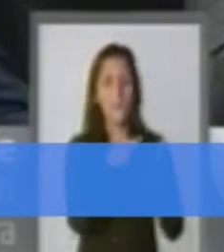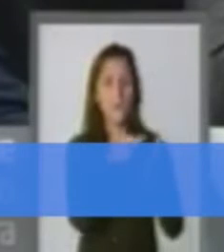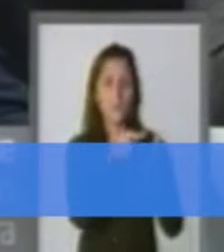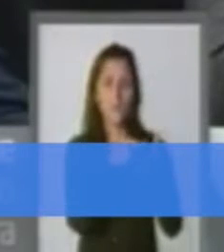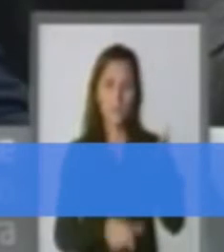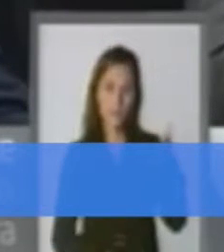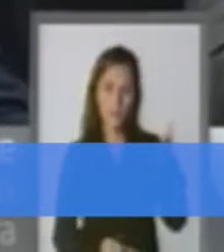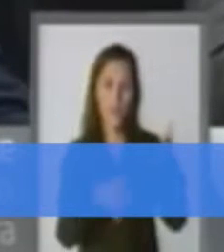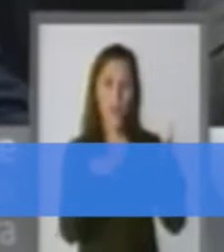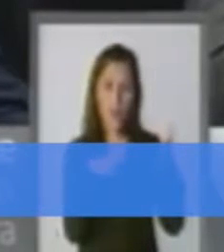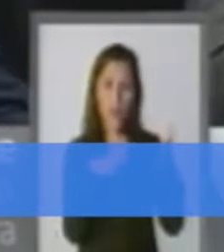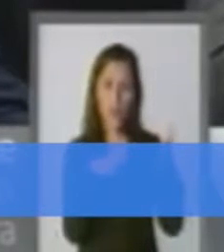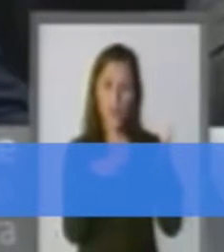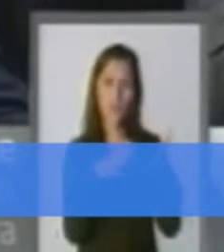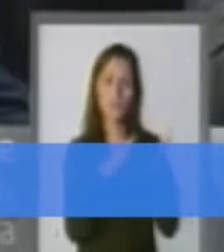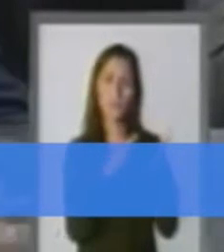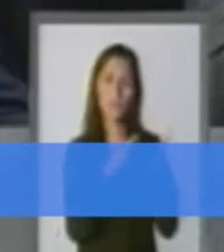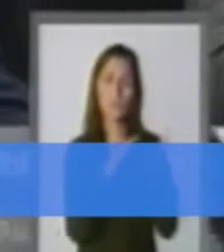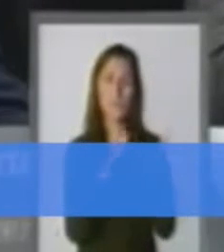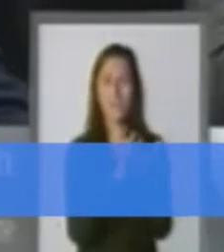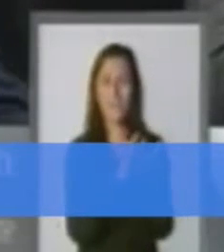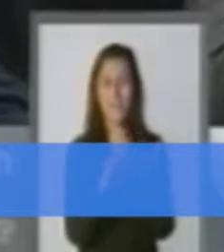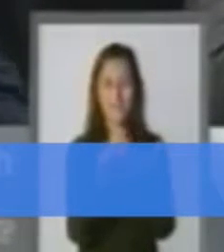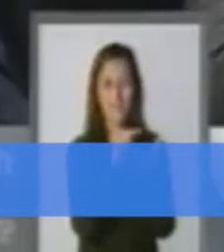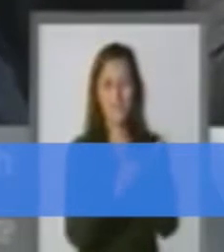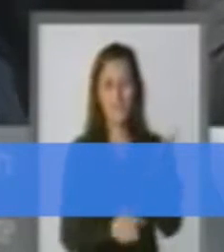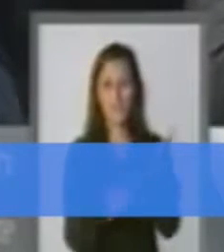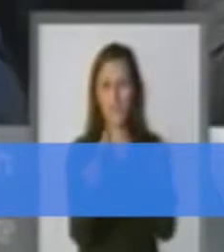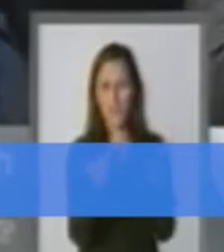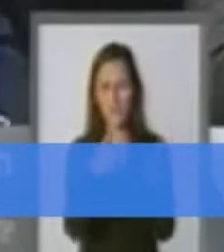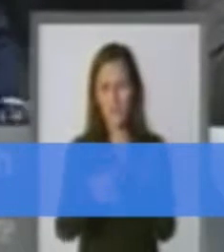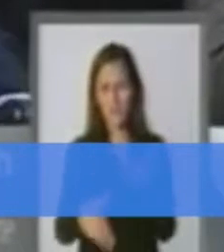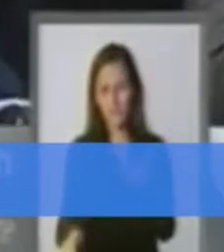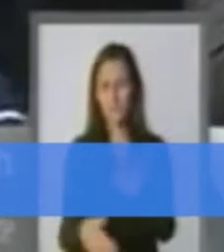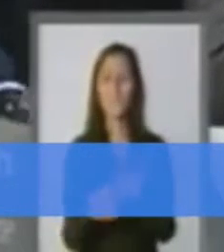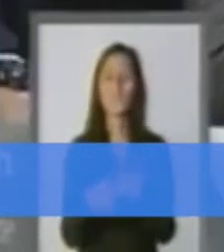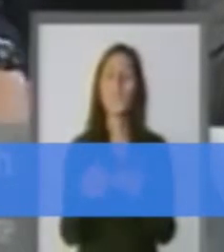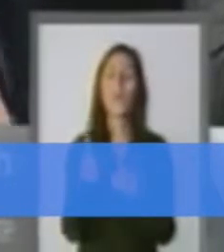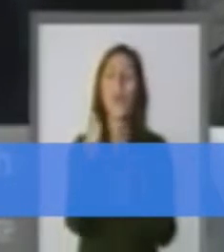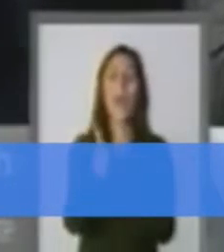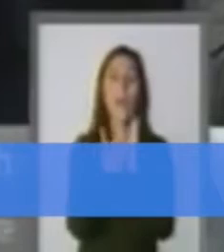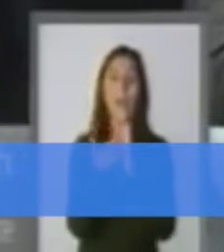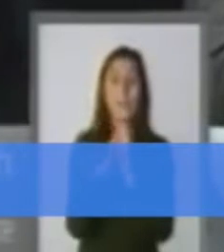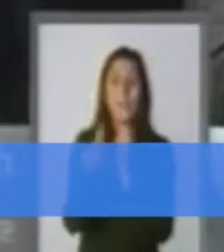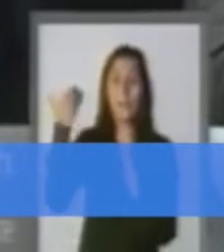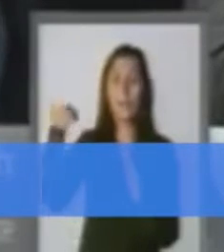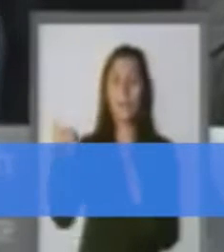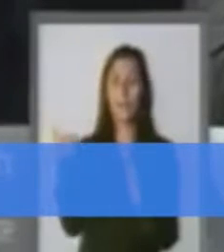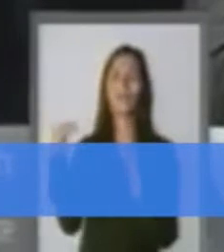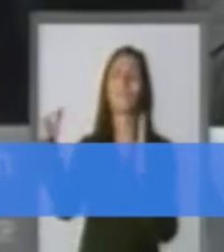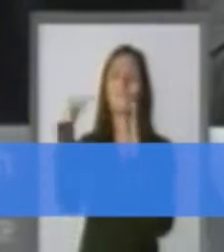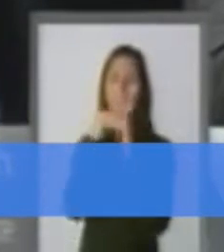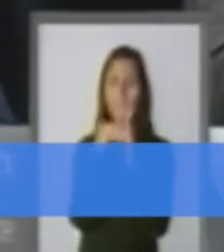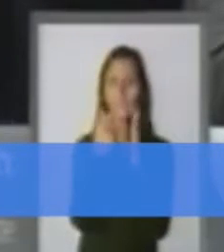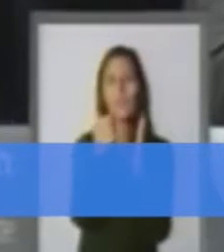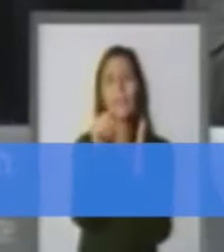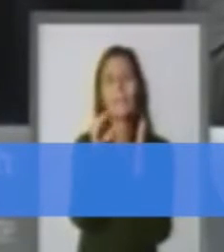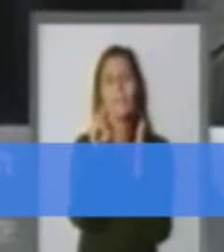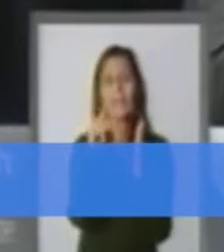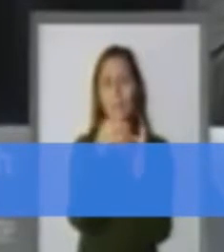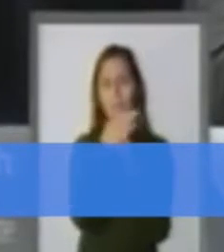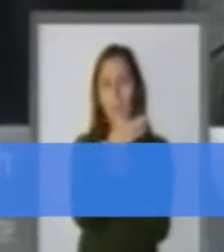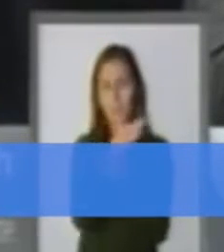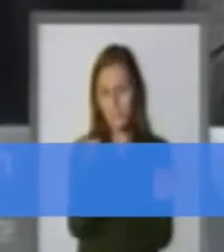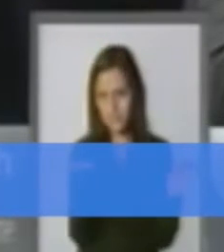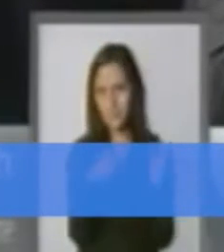una iniciativa ciudadana que era noble precisamente para acabar con la corrupción en este país. Todo lo demás que escuches